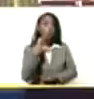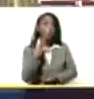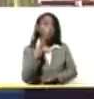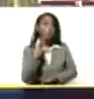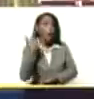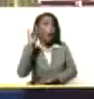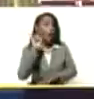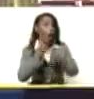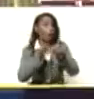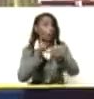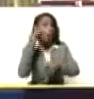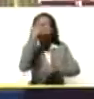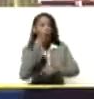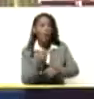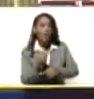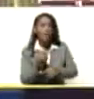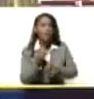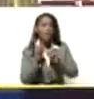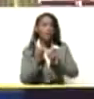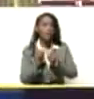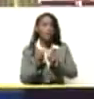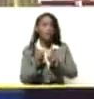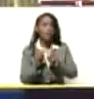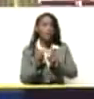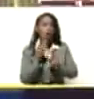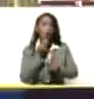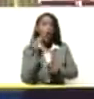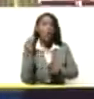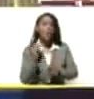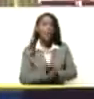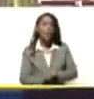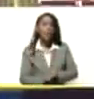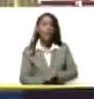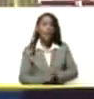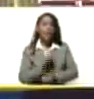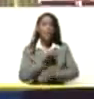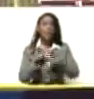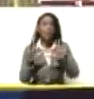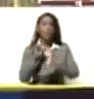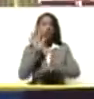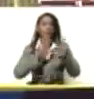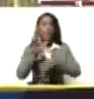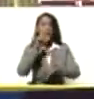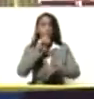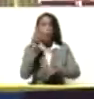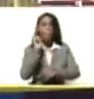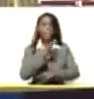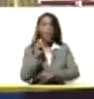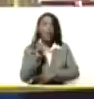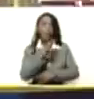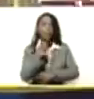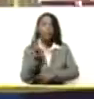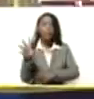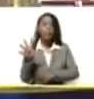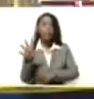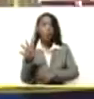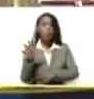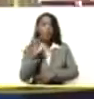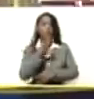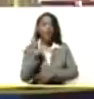jóvenes muy jóvenes de 18 15 años 20 25 30